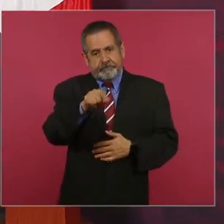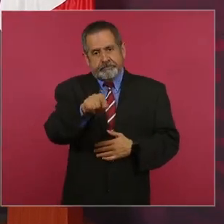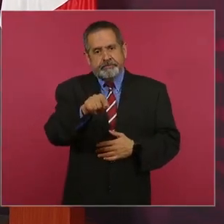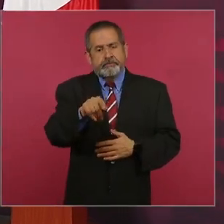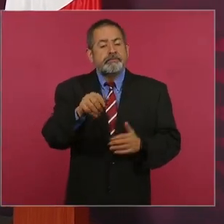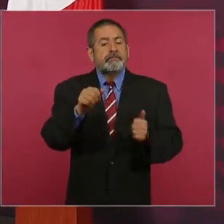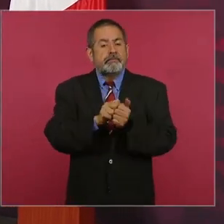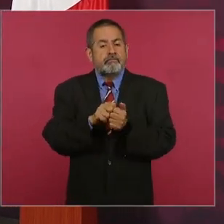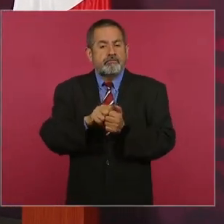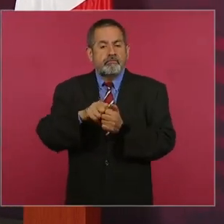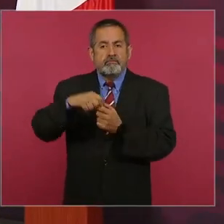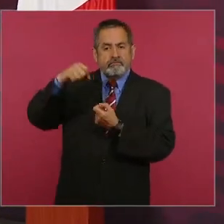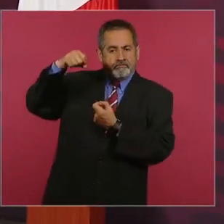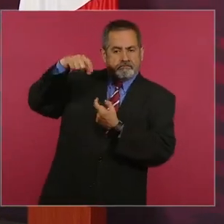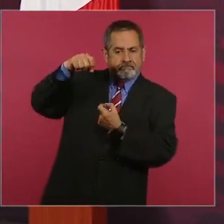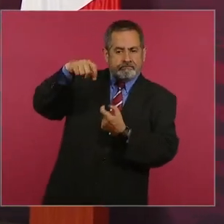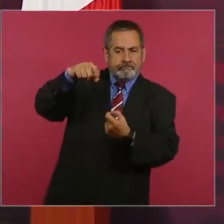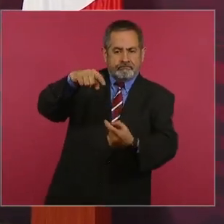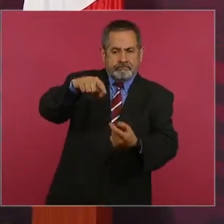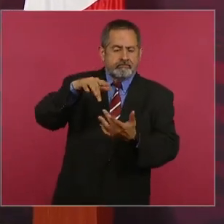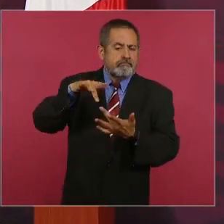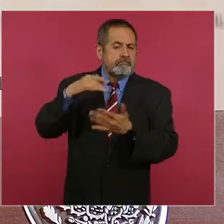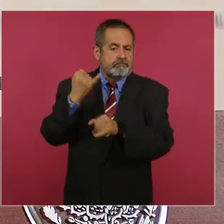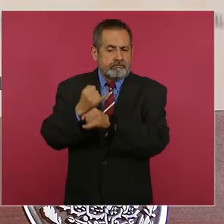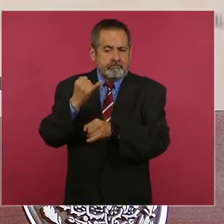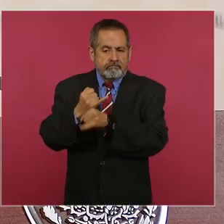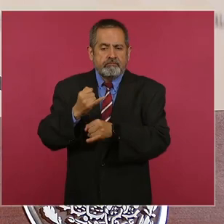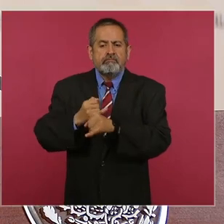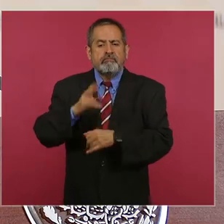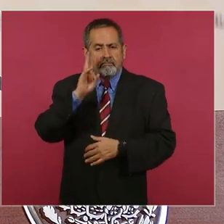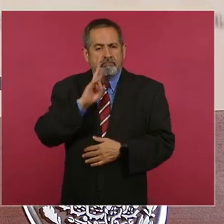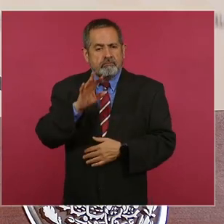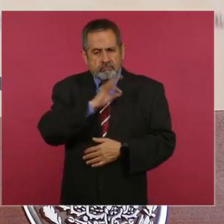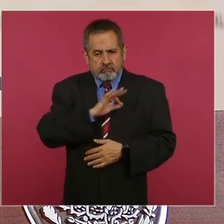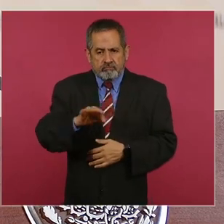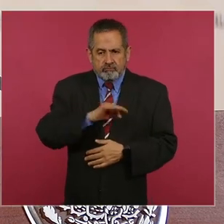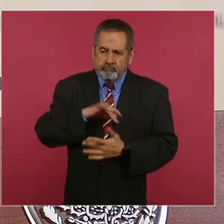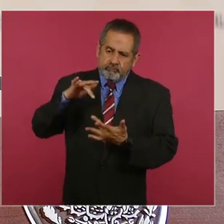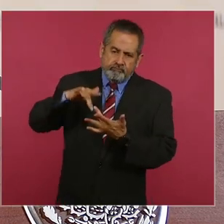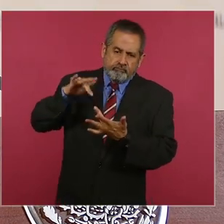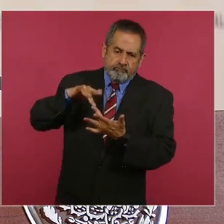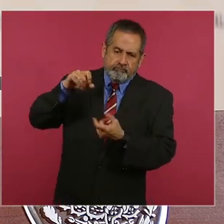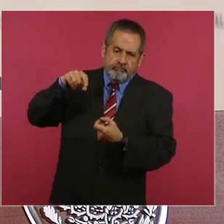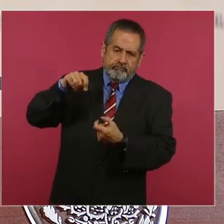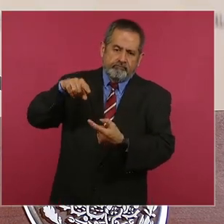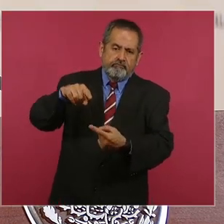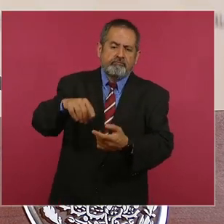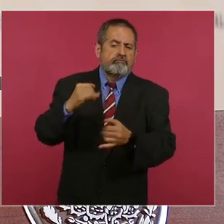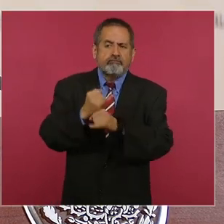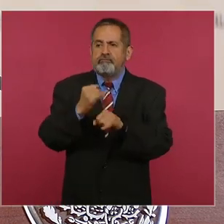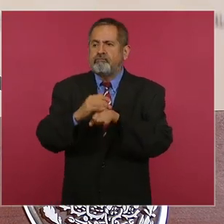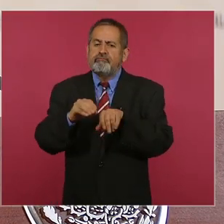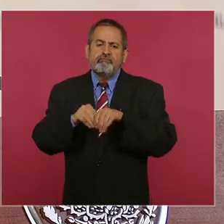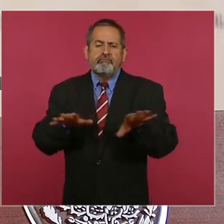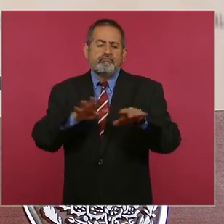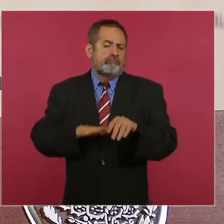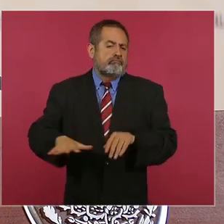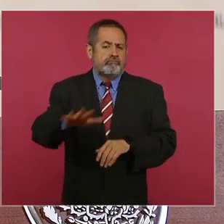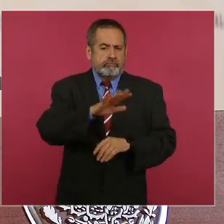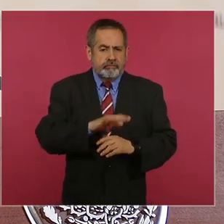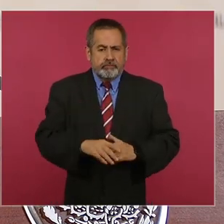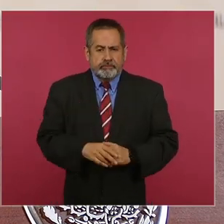estos satélites que permitan la conectividad en internet ya